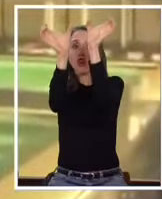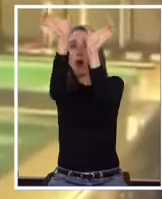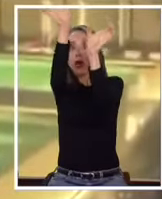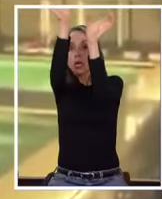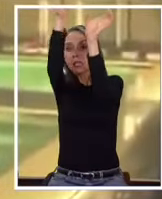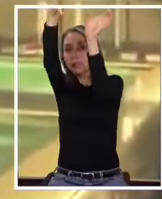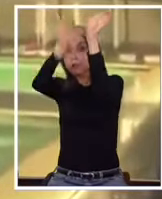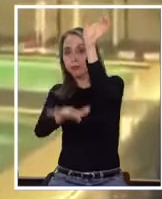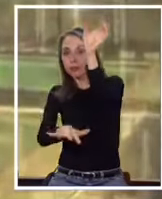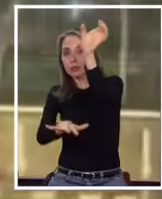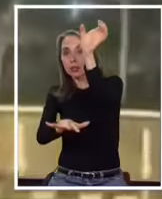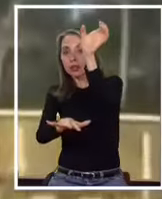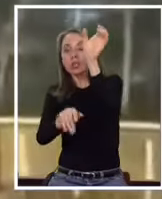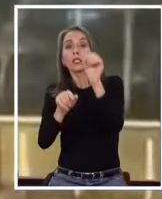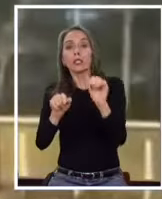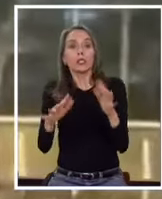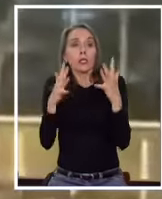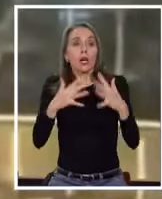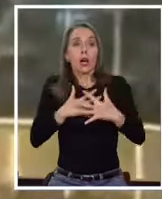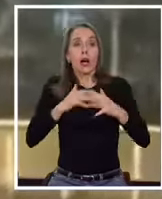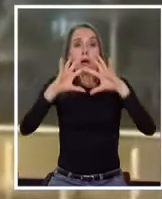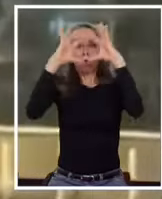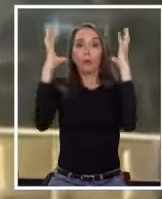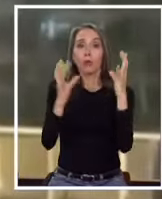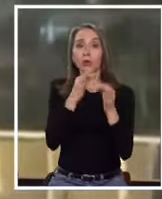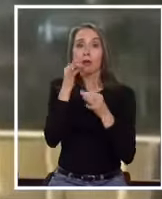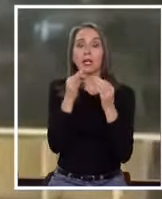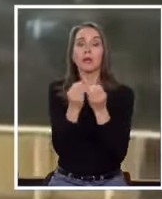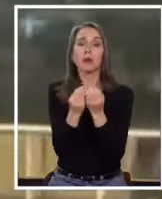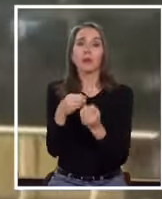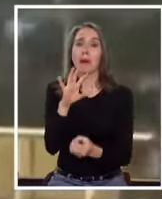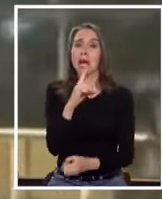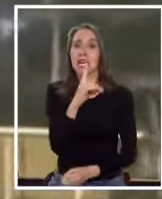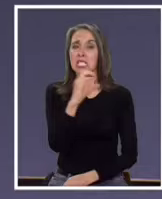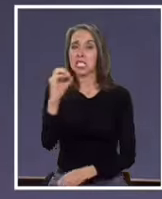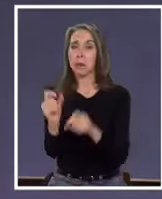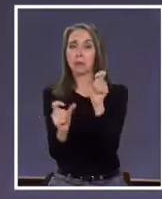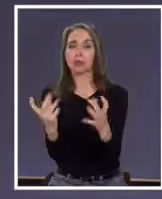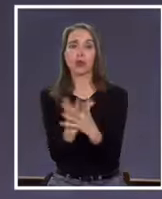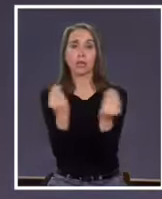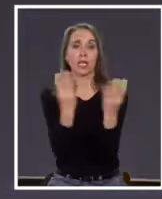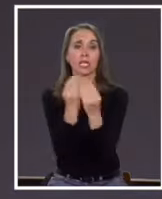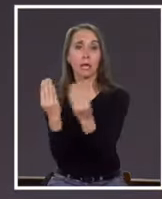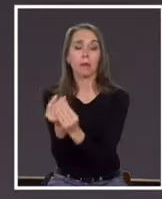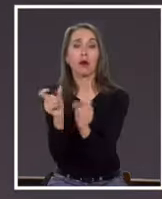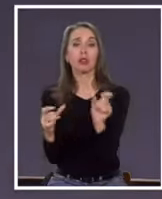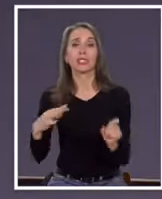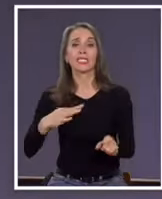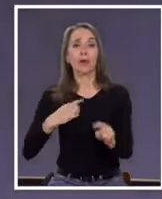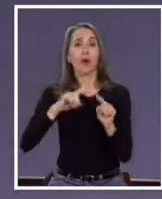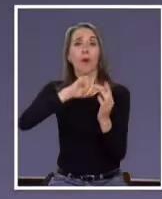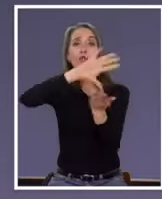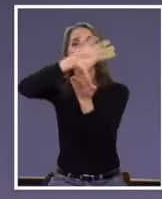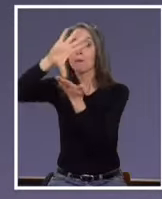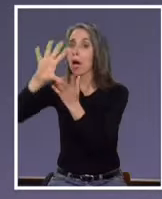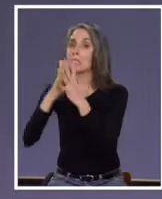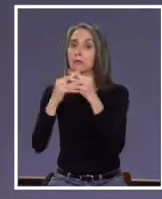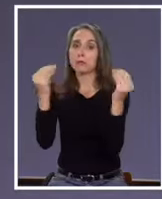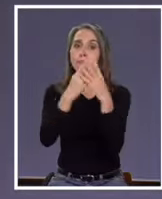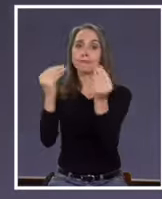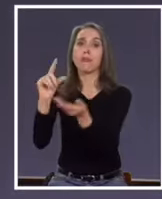noticia que impacta al mundo. Se empezó a hablar de un centenar de personas desaparecidas, incluyendo ciudadanos de distintos